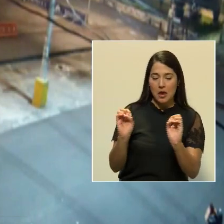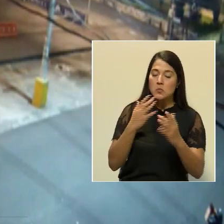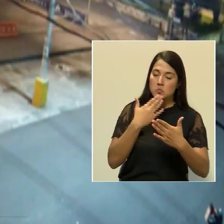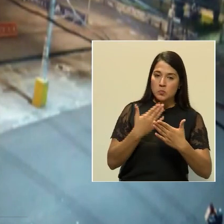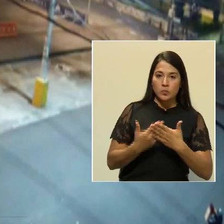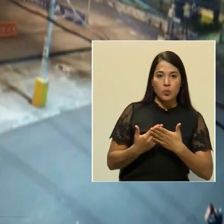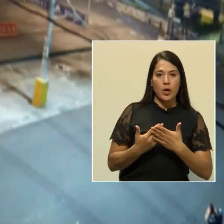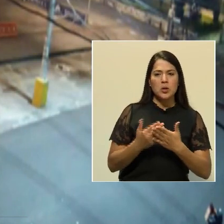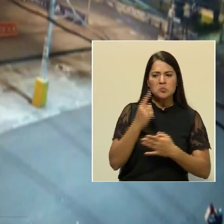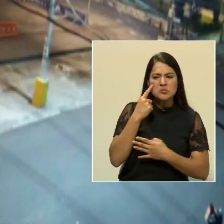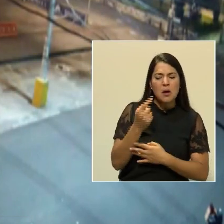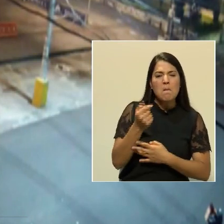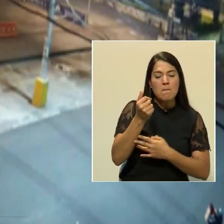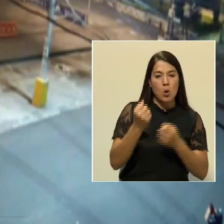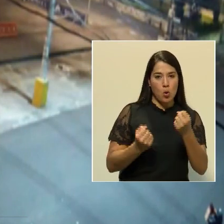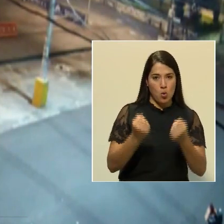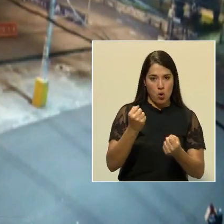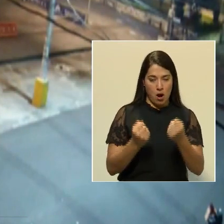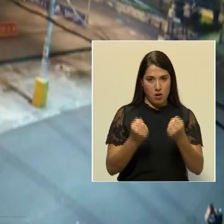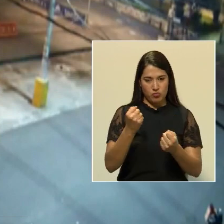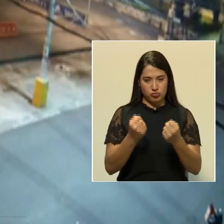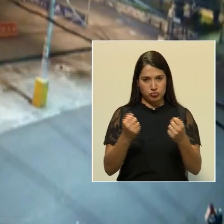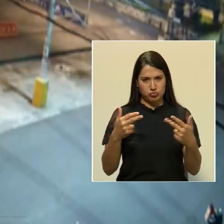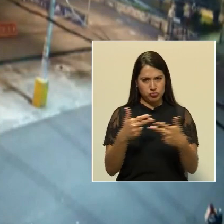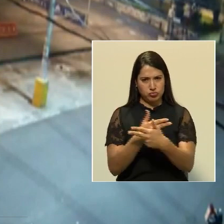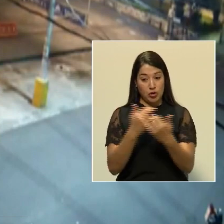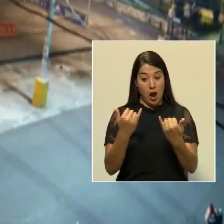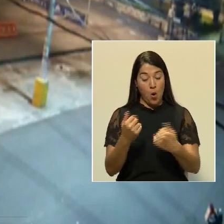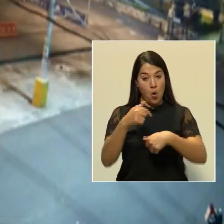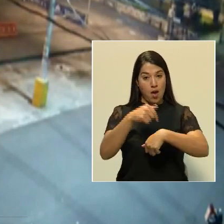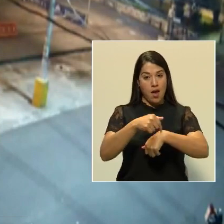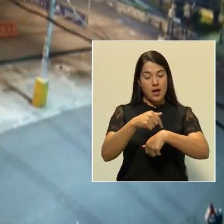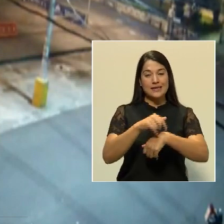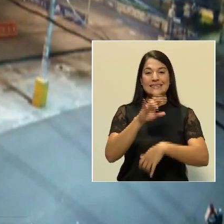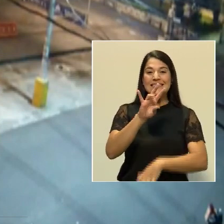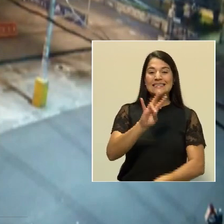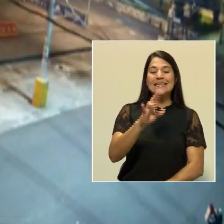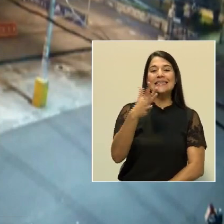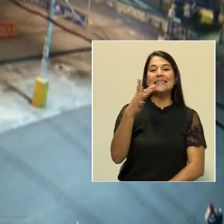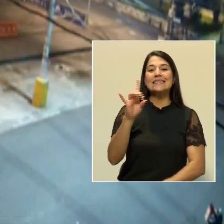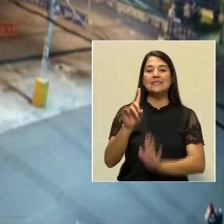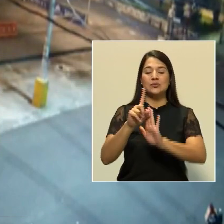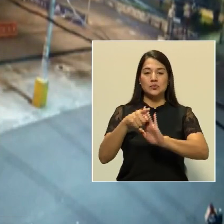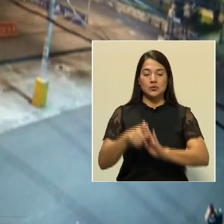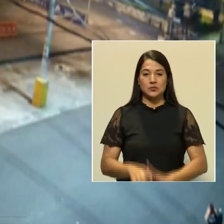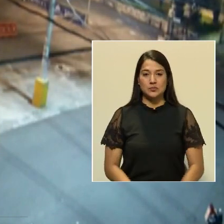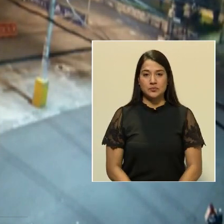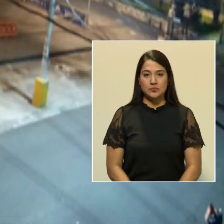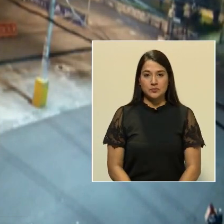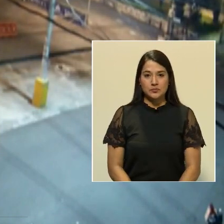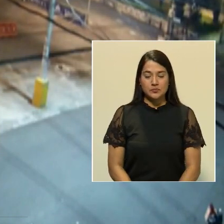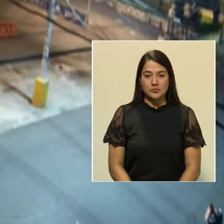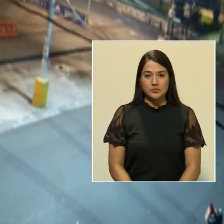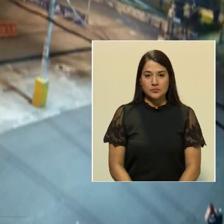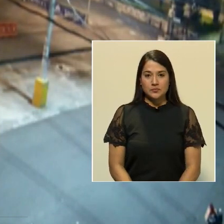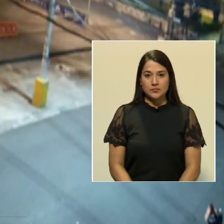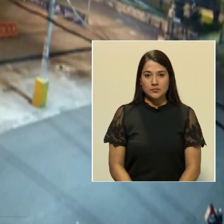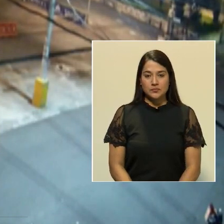pocos vehículos circulando a las 7 de la noche con 18 minutos.